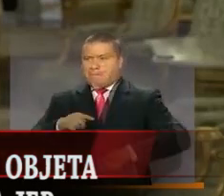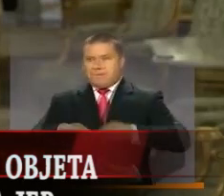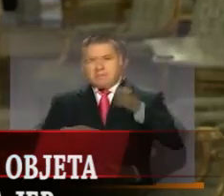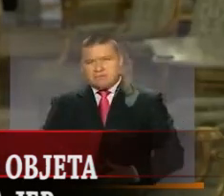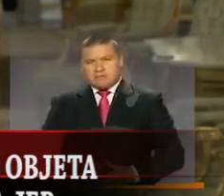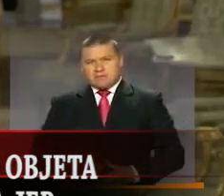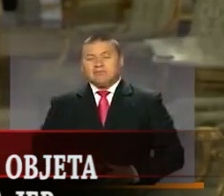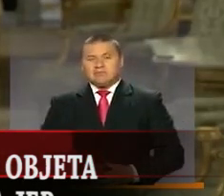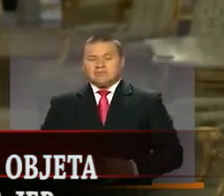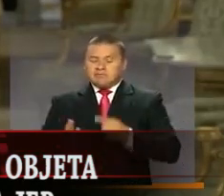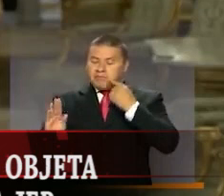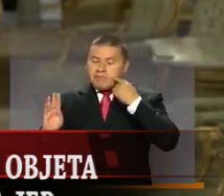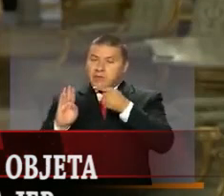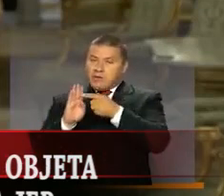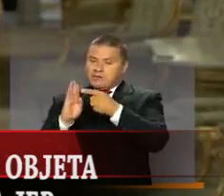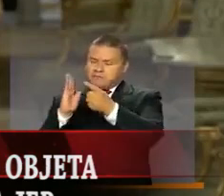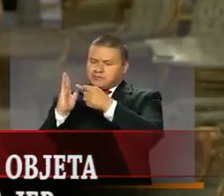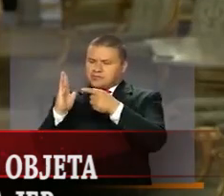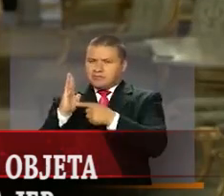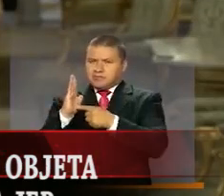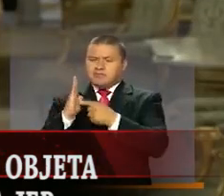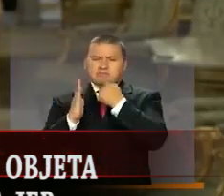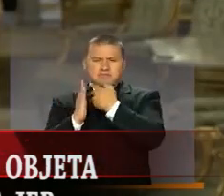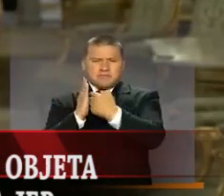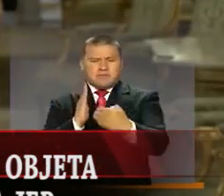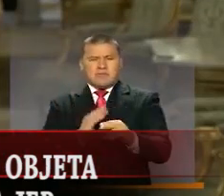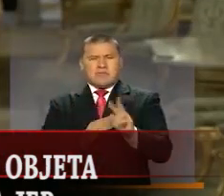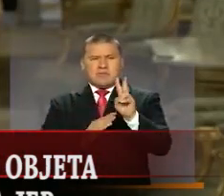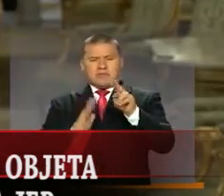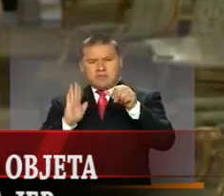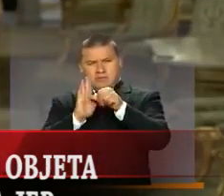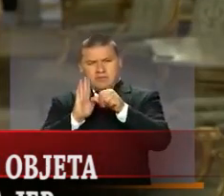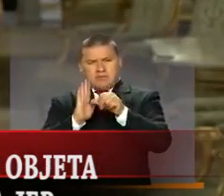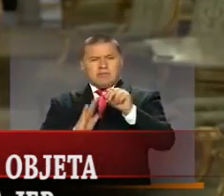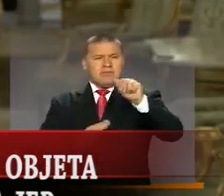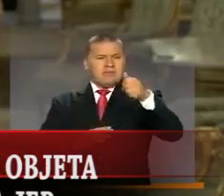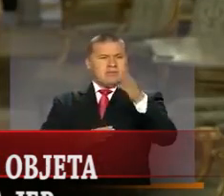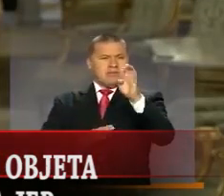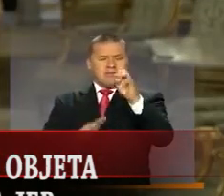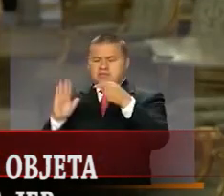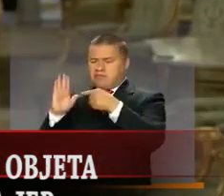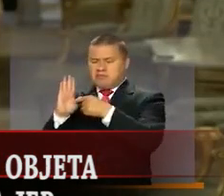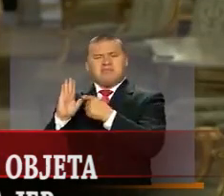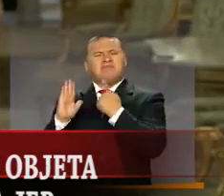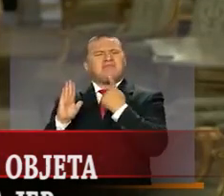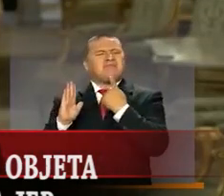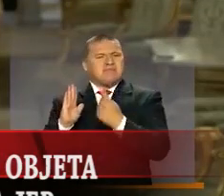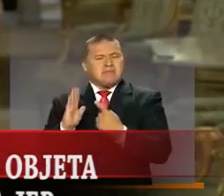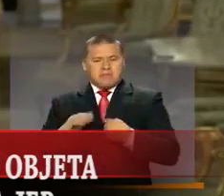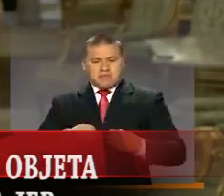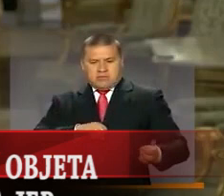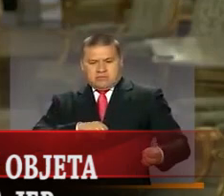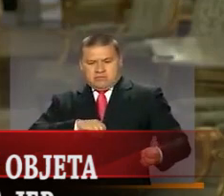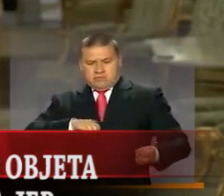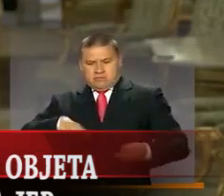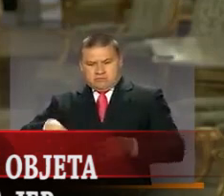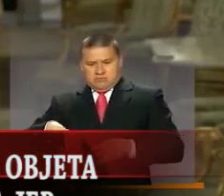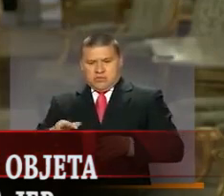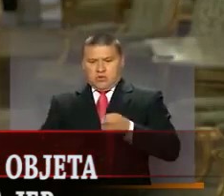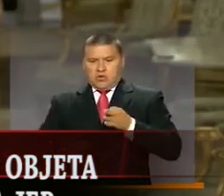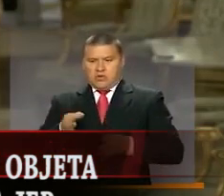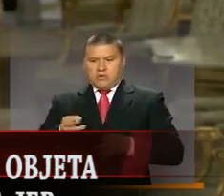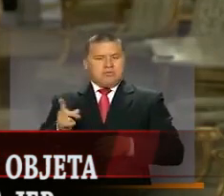sea objeta también el parágrafo 2 del artículo 19 que trata de la renuncia a la acción penal